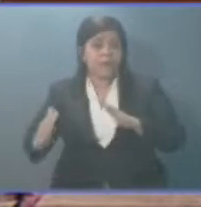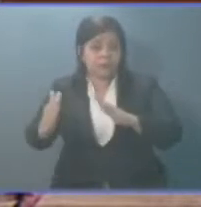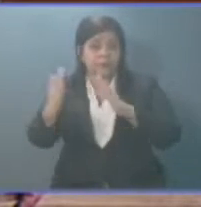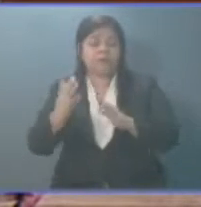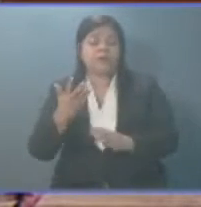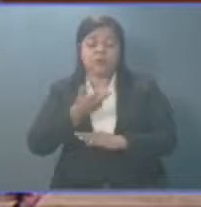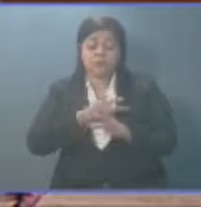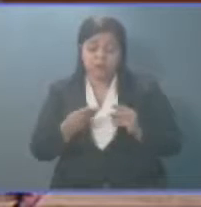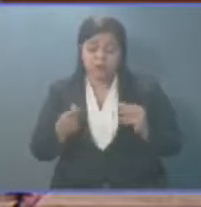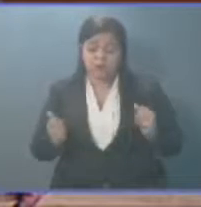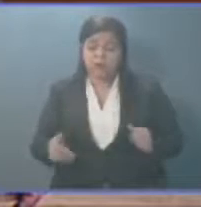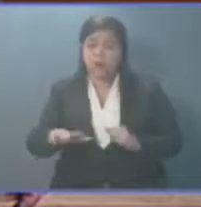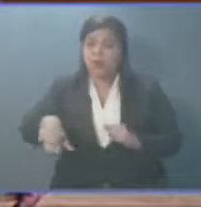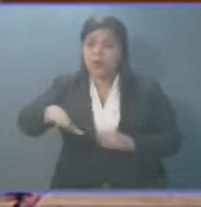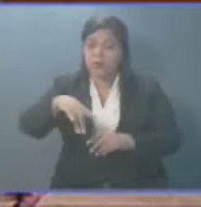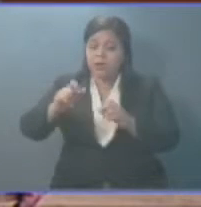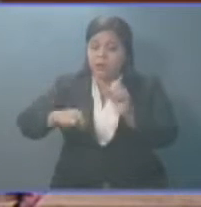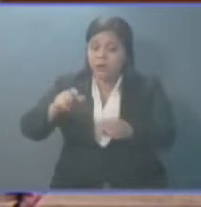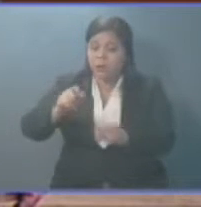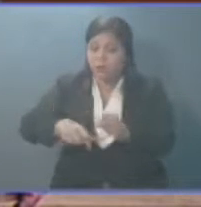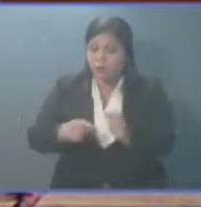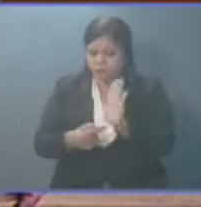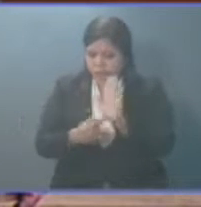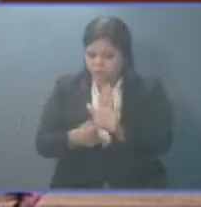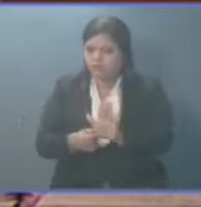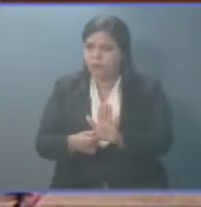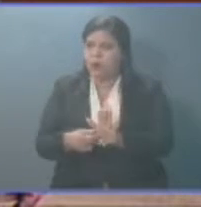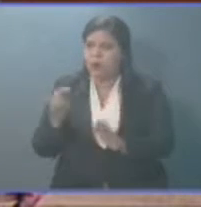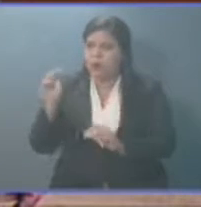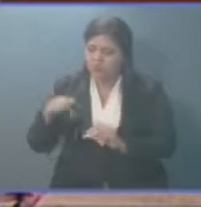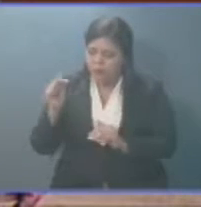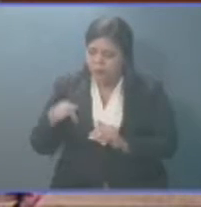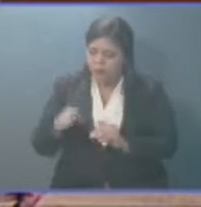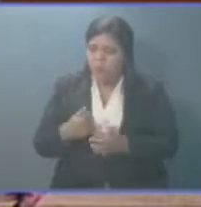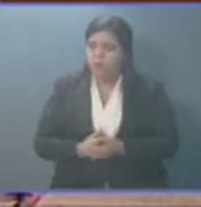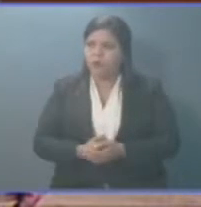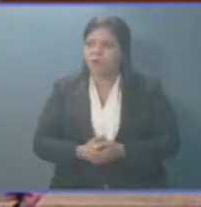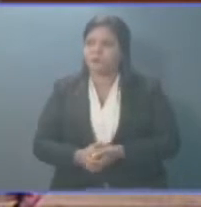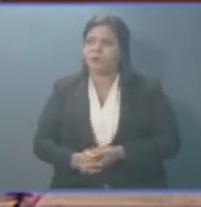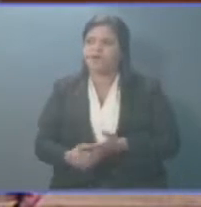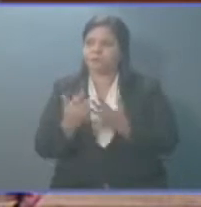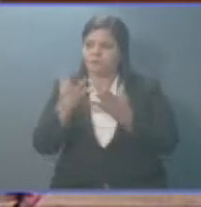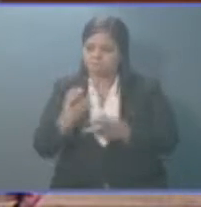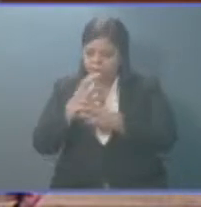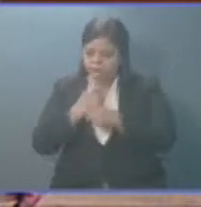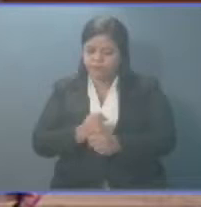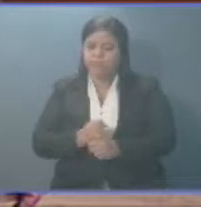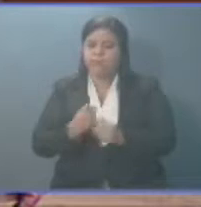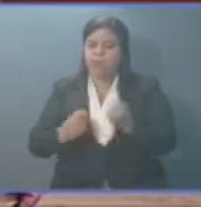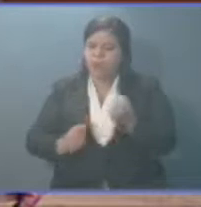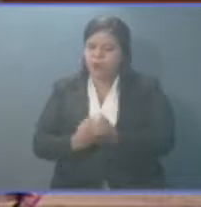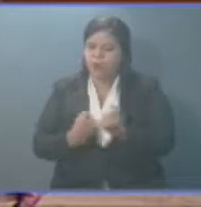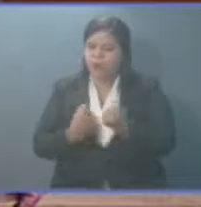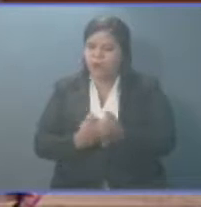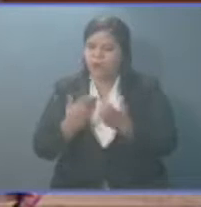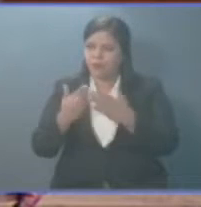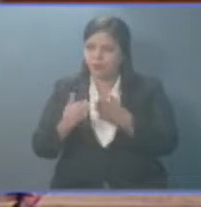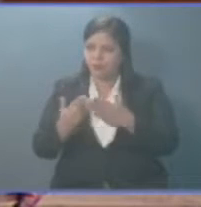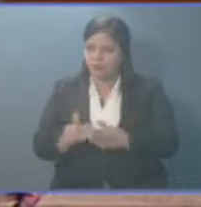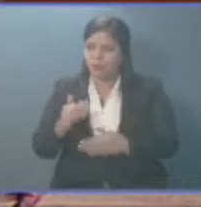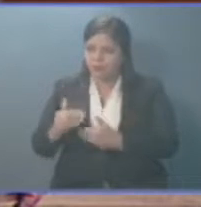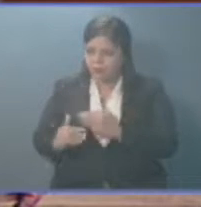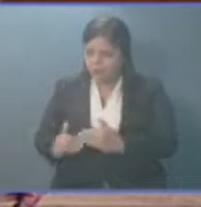resultados obtenidos en el ramo de agricultura y ganadería demuestran que en esta administración velamos por garantizar el apoyo a los diferentes sectores